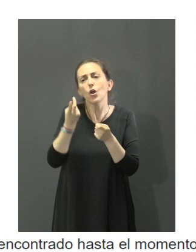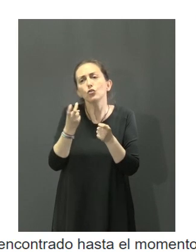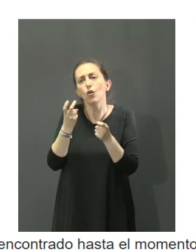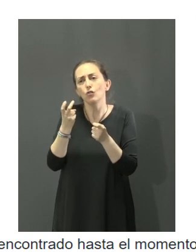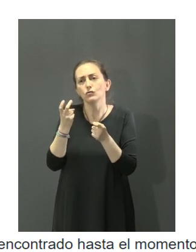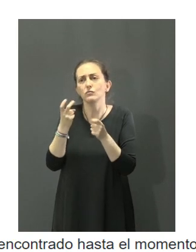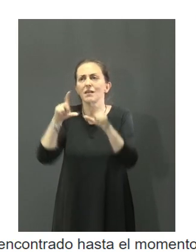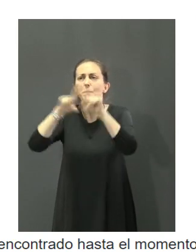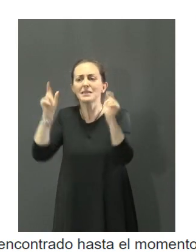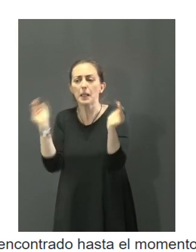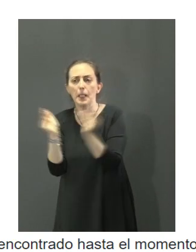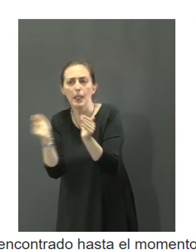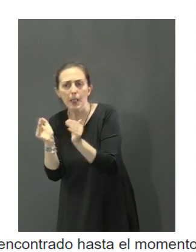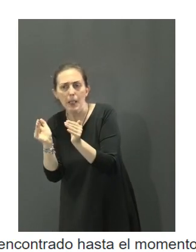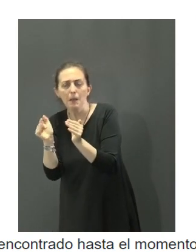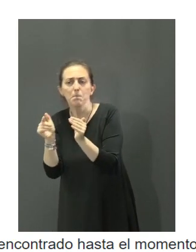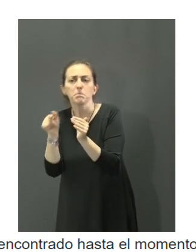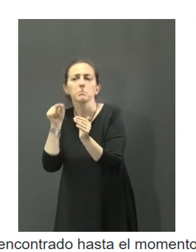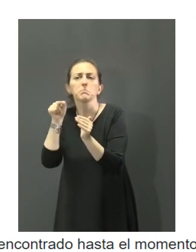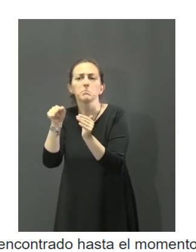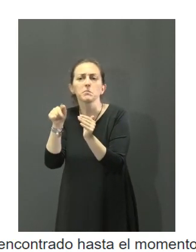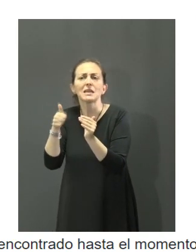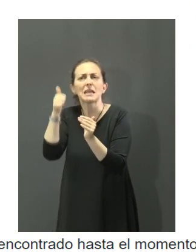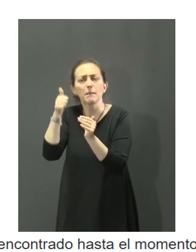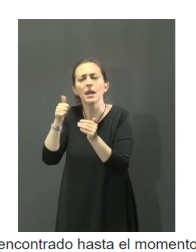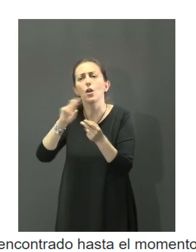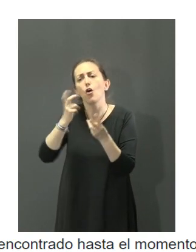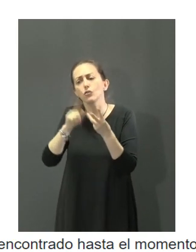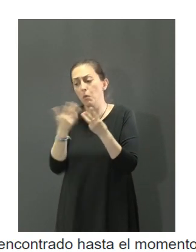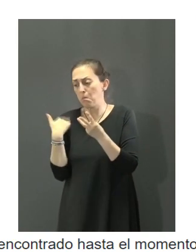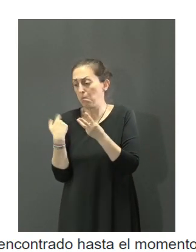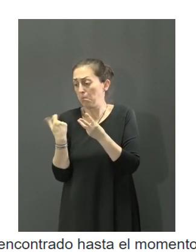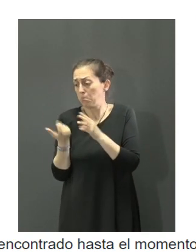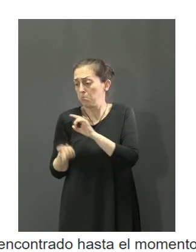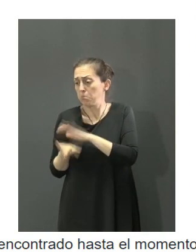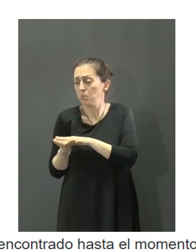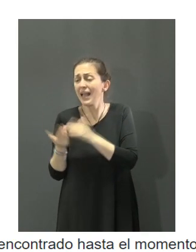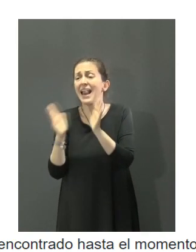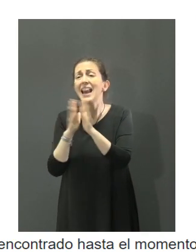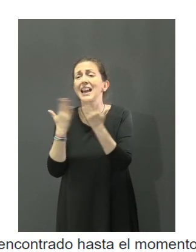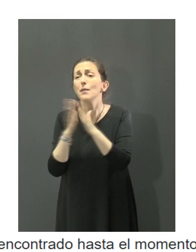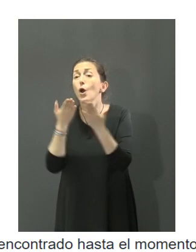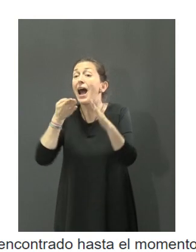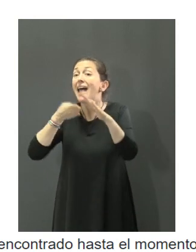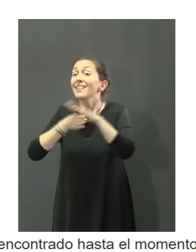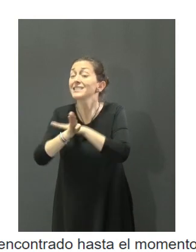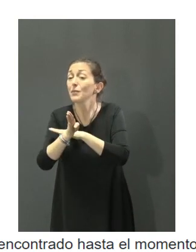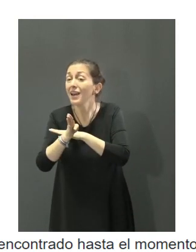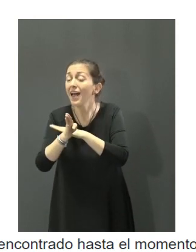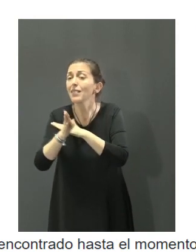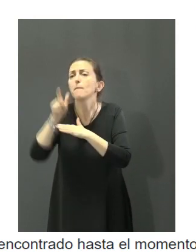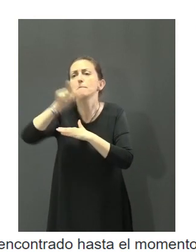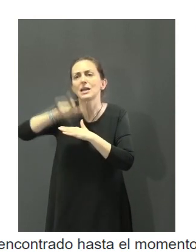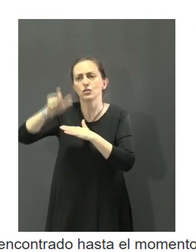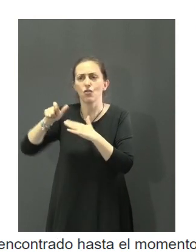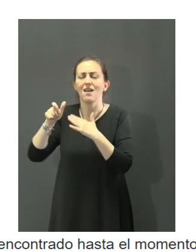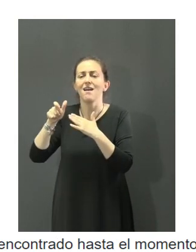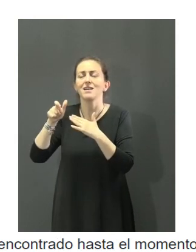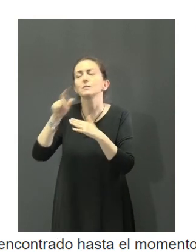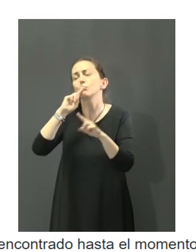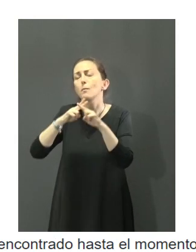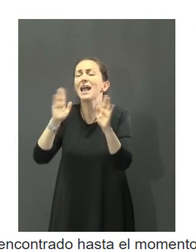pequeñitos. En relación a eso, hemos sacado recientemente el libro de accesibilidad para desarrolladores, que es el libro